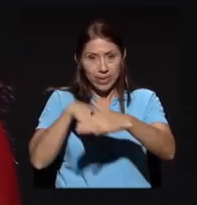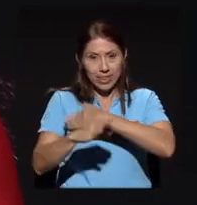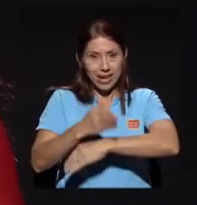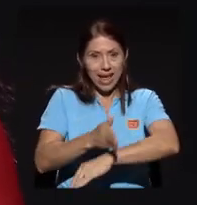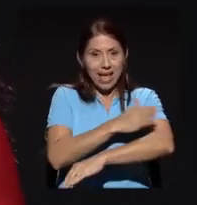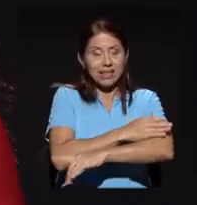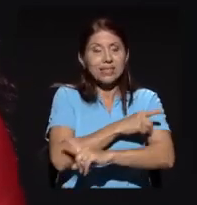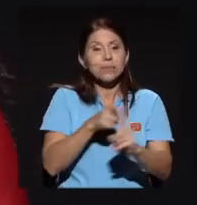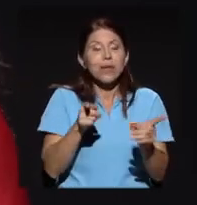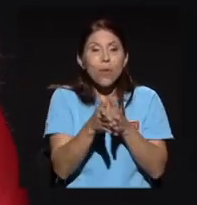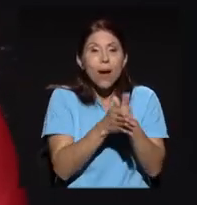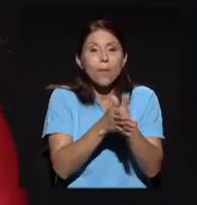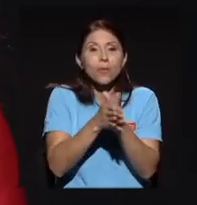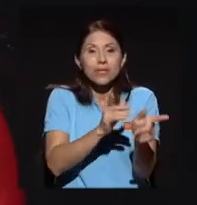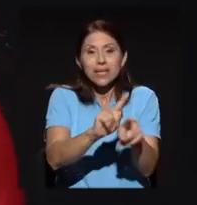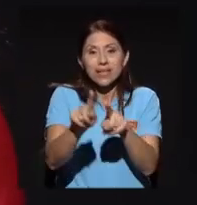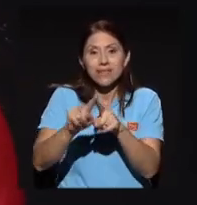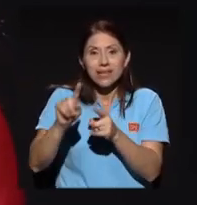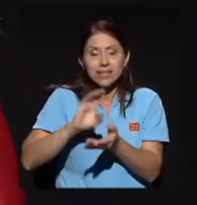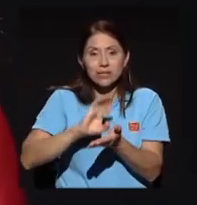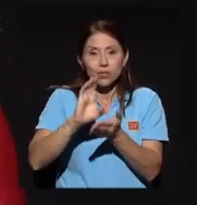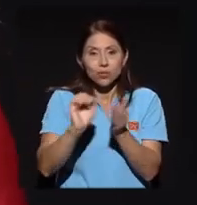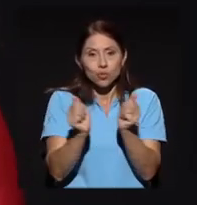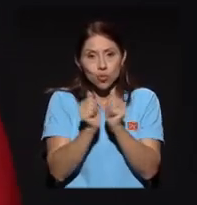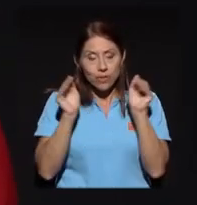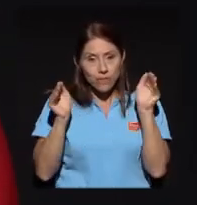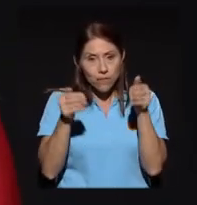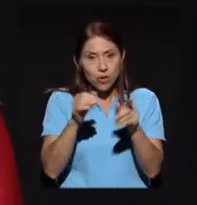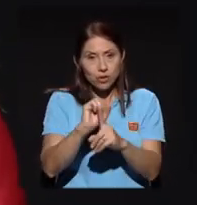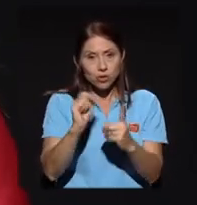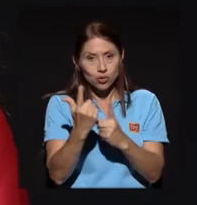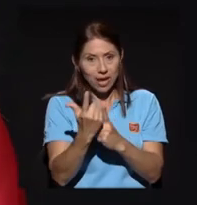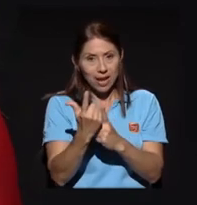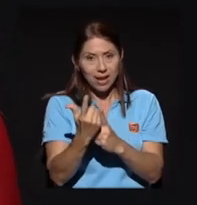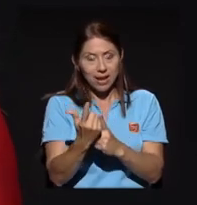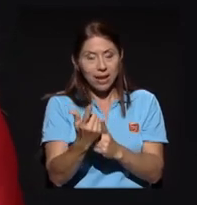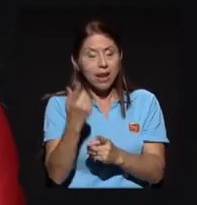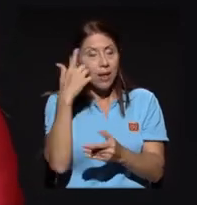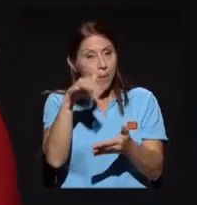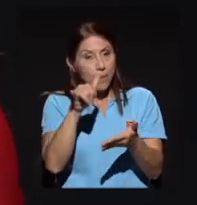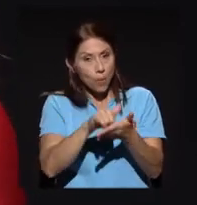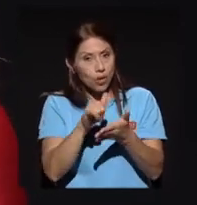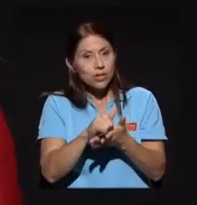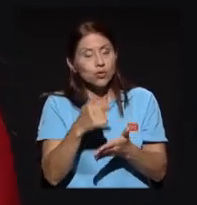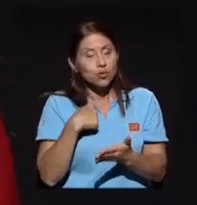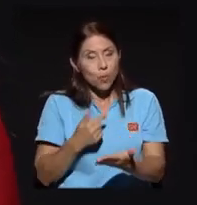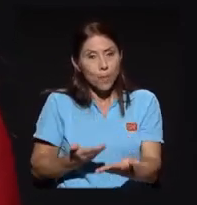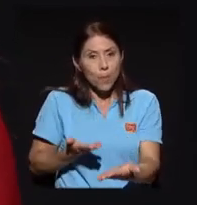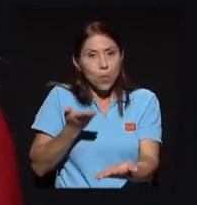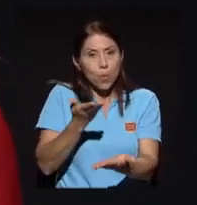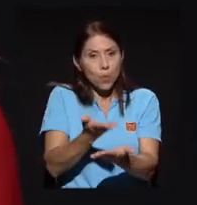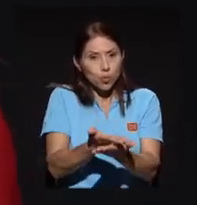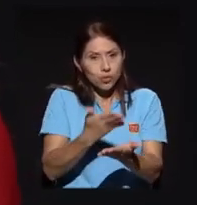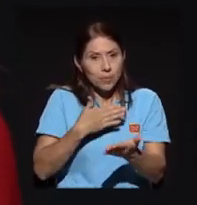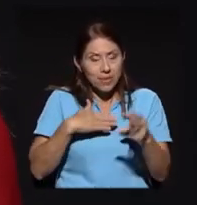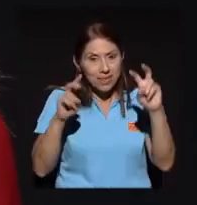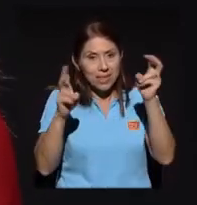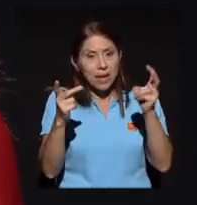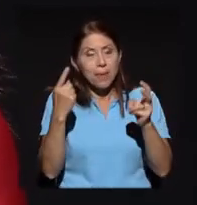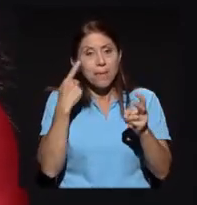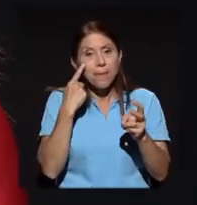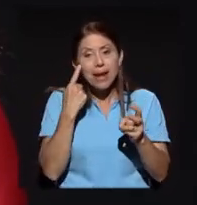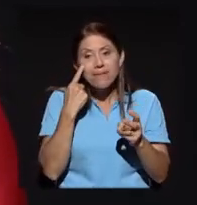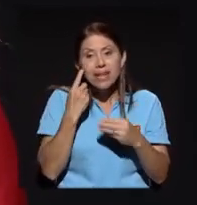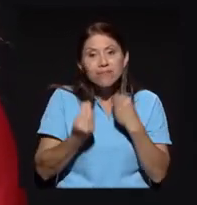con enfoque social, y por eso propuse mi tema como para ver educación